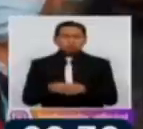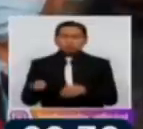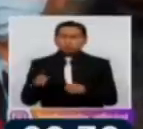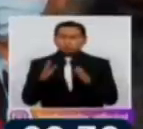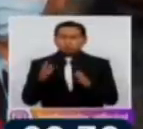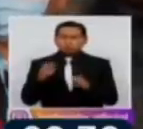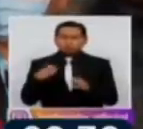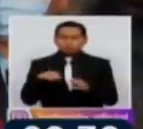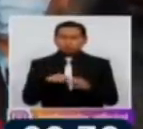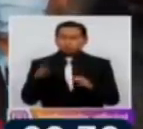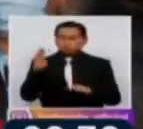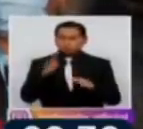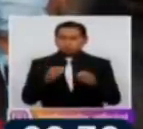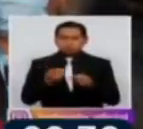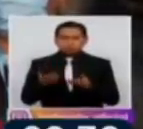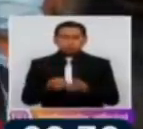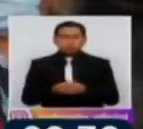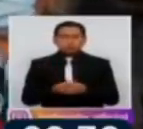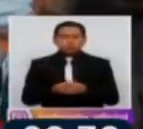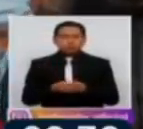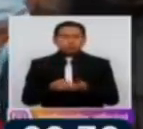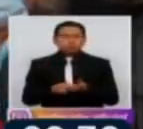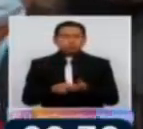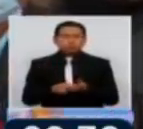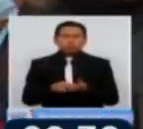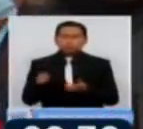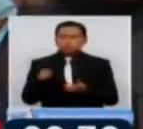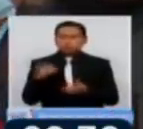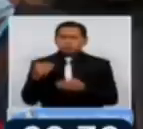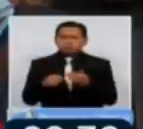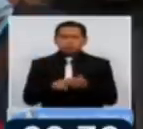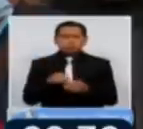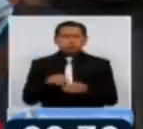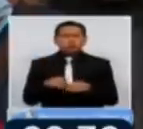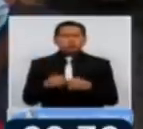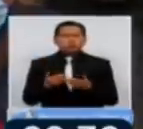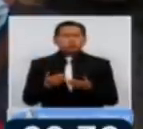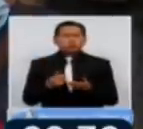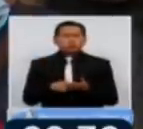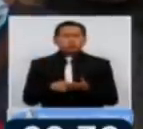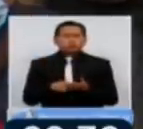nuestras preocupaciones sobre la forma en que se estaba llevando a cabo